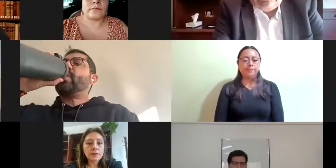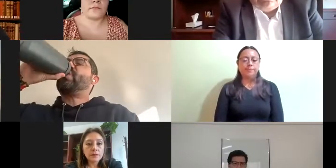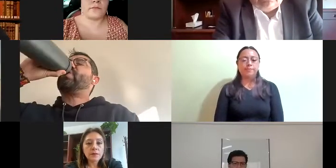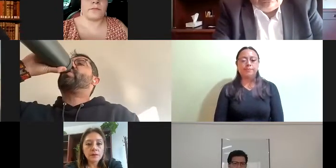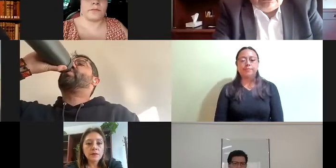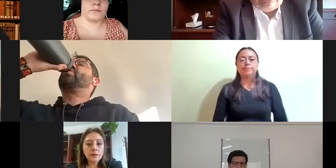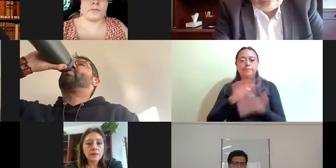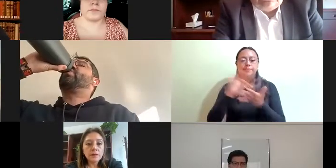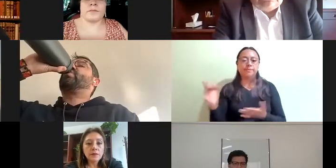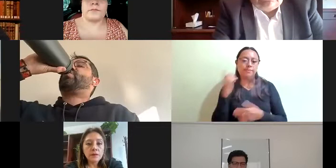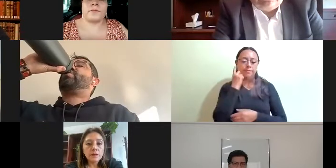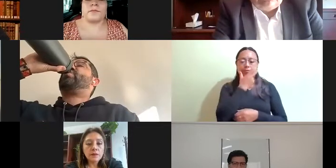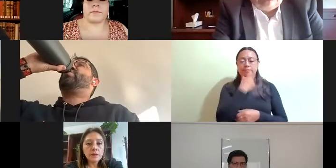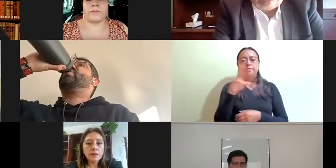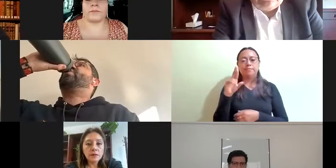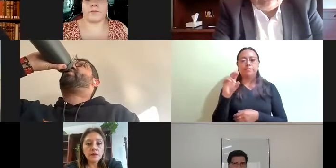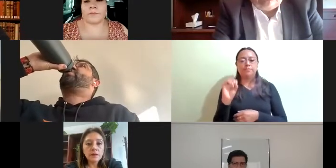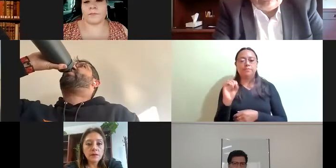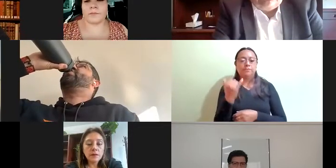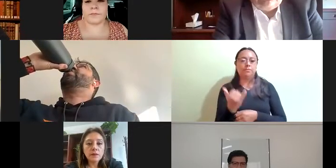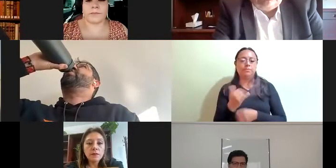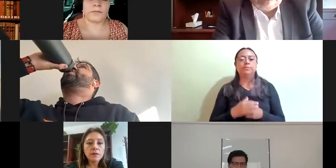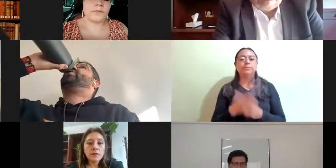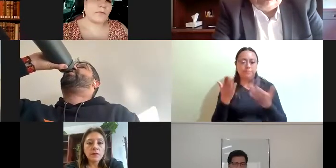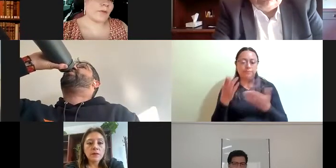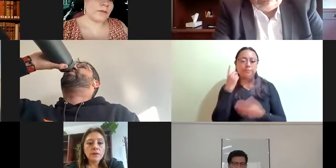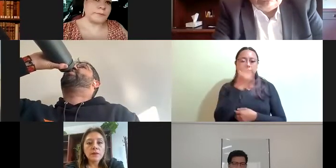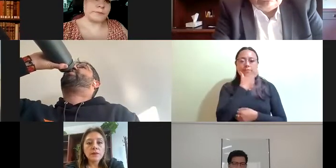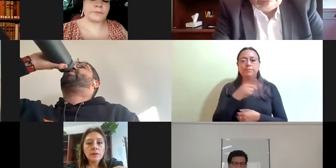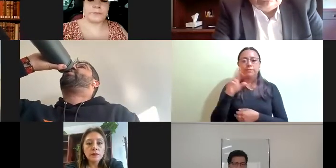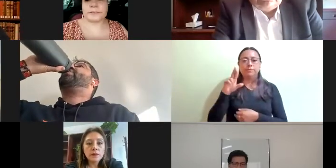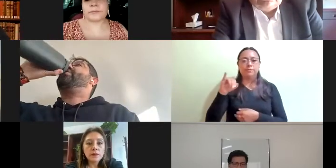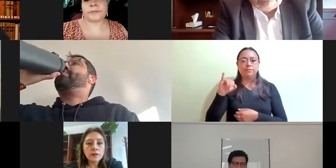Gracias, diputado Roy. Sí, diputado Ricardo Rubio.